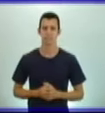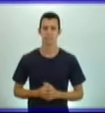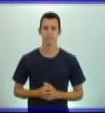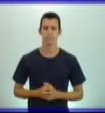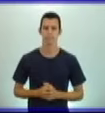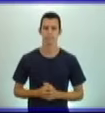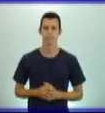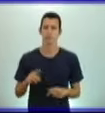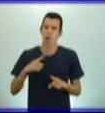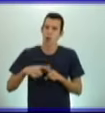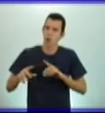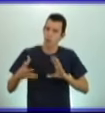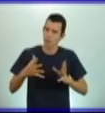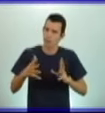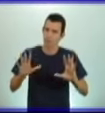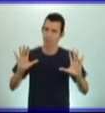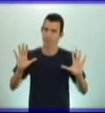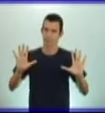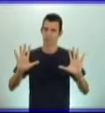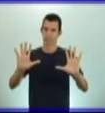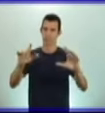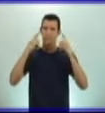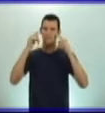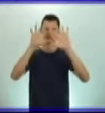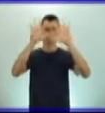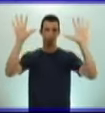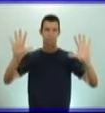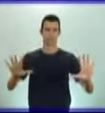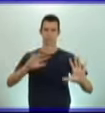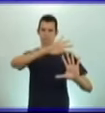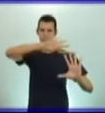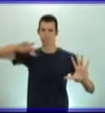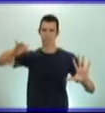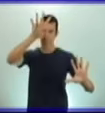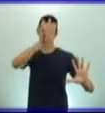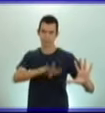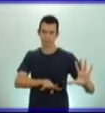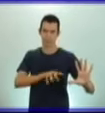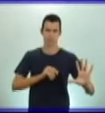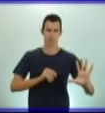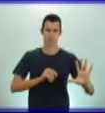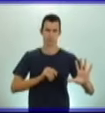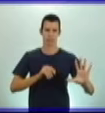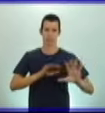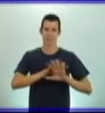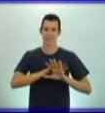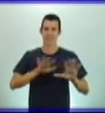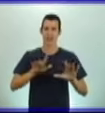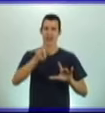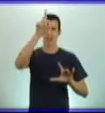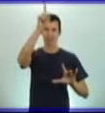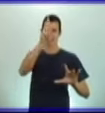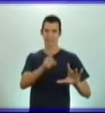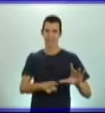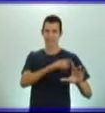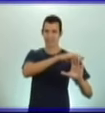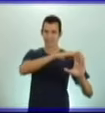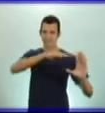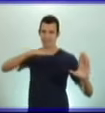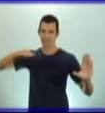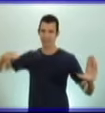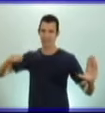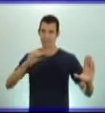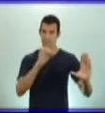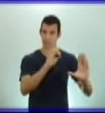identificado que se trata de una función de proporcionalidad inversa trasladada dos unidades en el eje de las x, dos